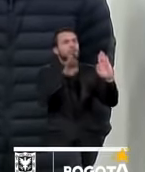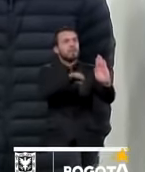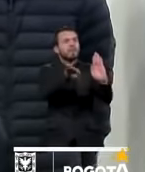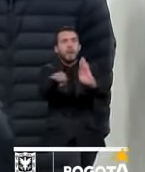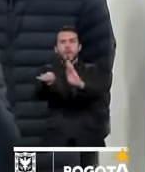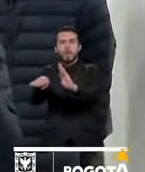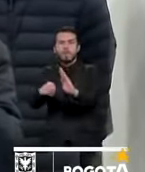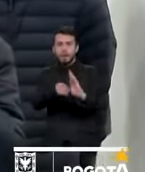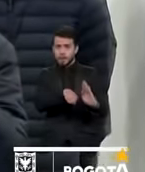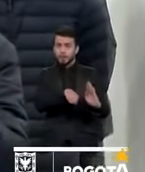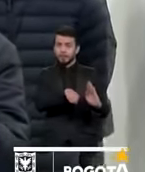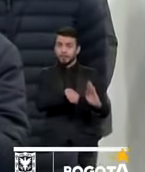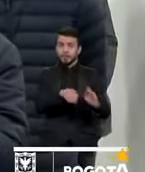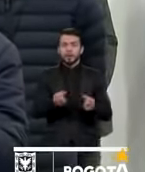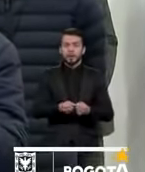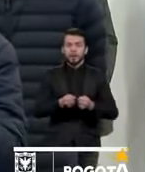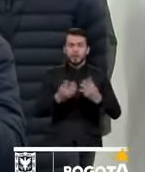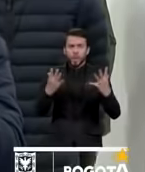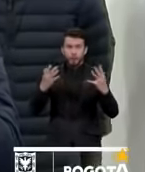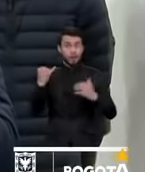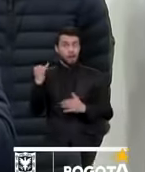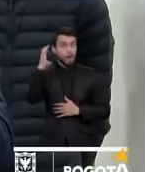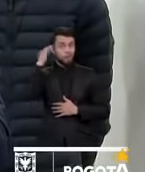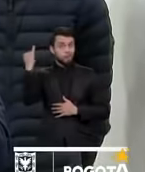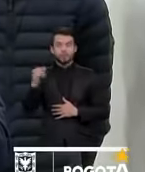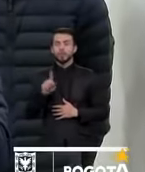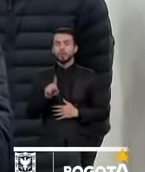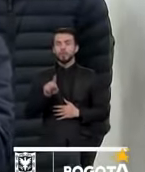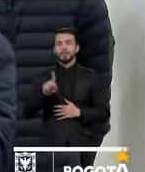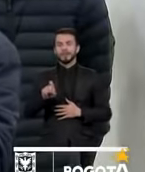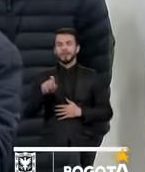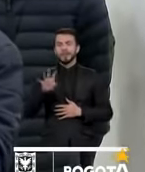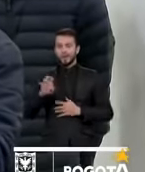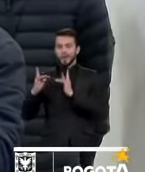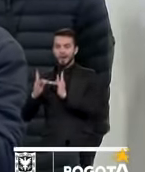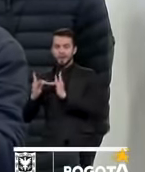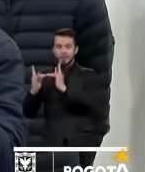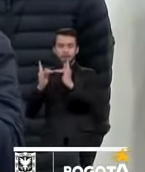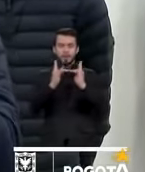de 179 camas de cuidados intensivos en Cundinamarca a